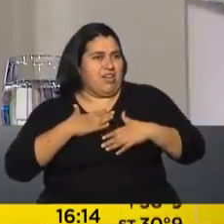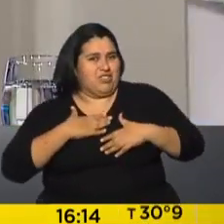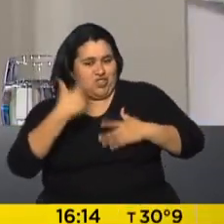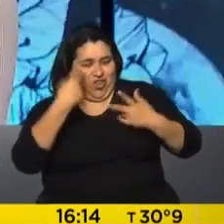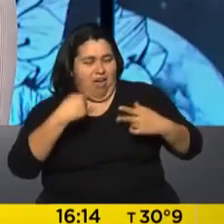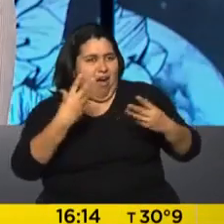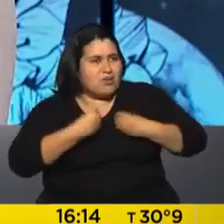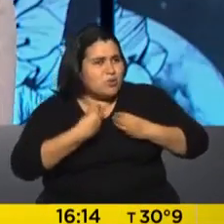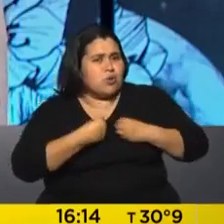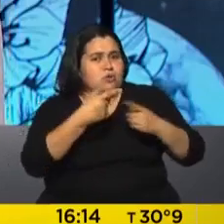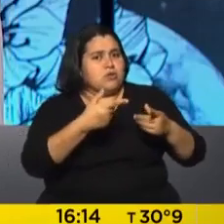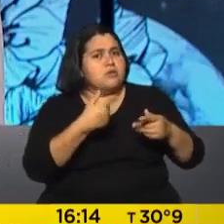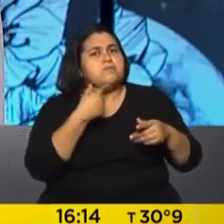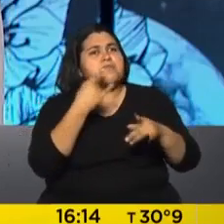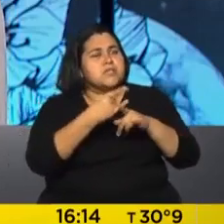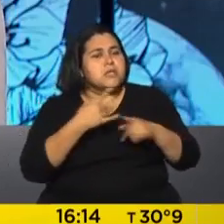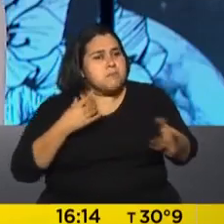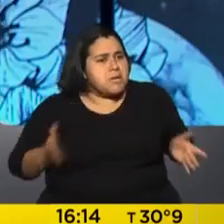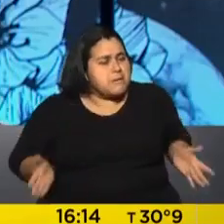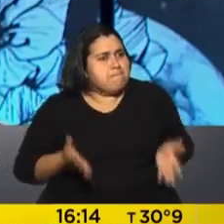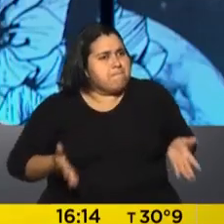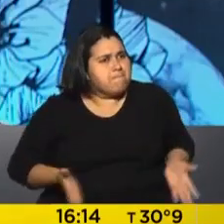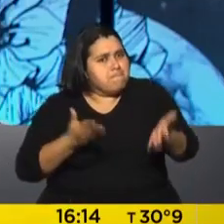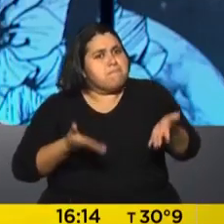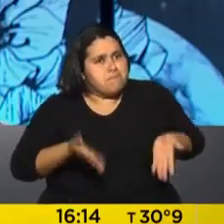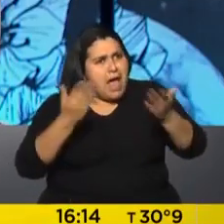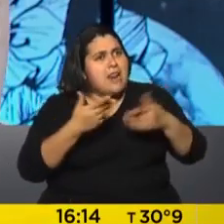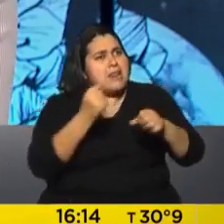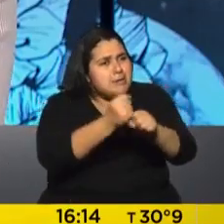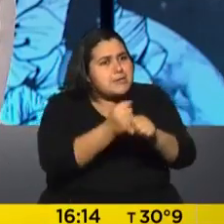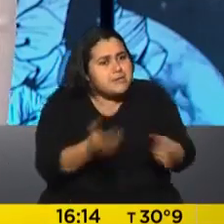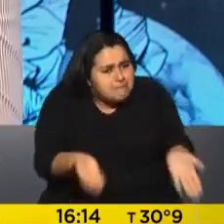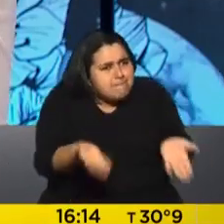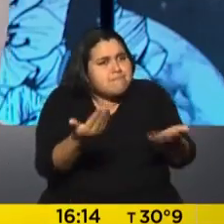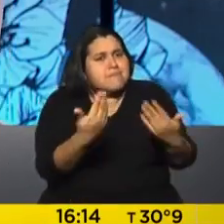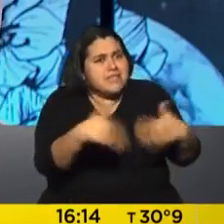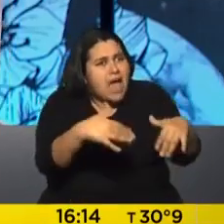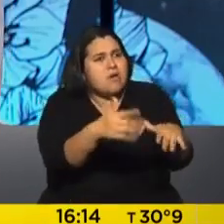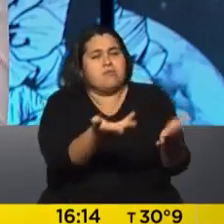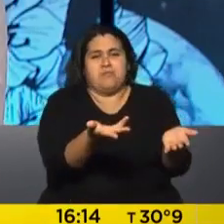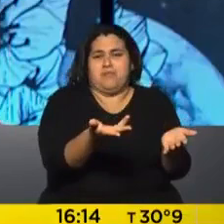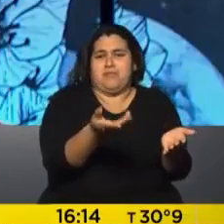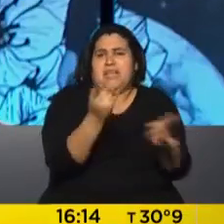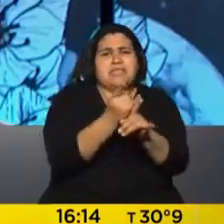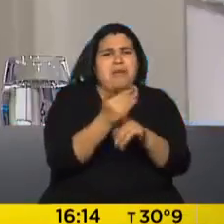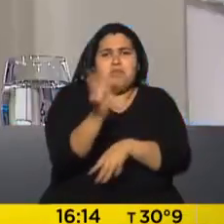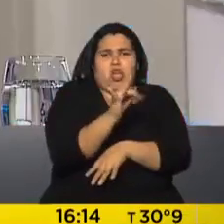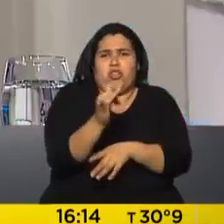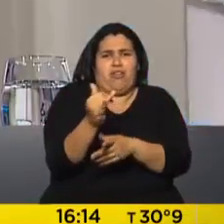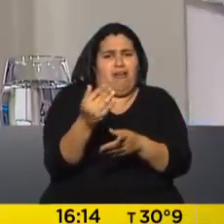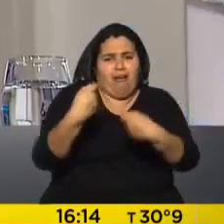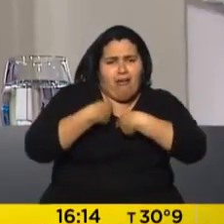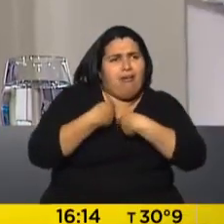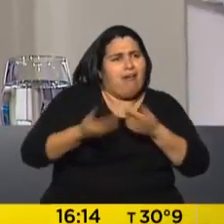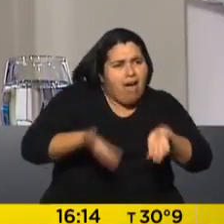repente dijeron, bueno, dale, te damos ese empujón que necesitas y hasta inclusive me lo dicen todos los días, es hasta donde